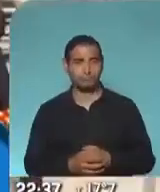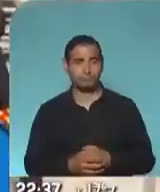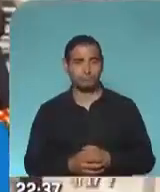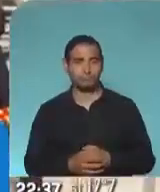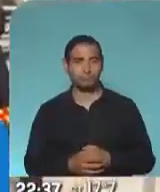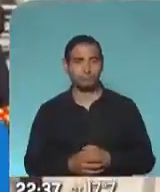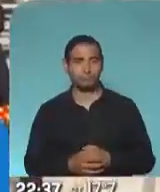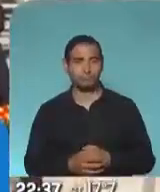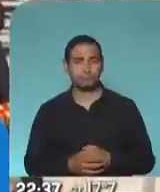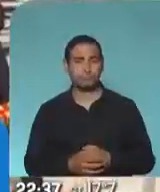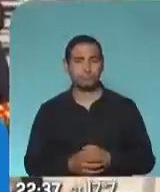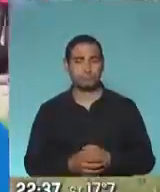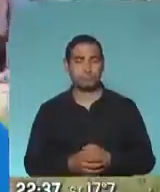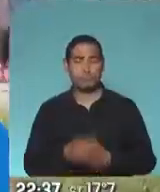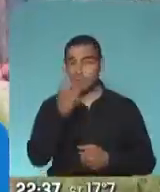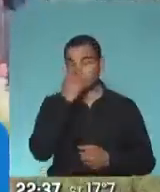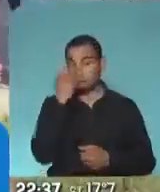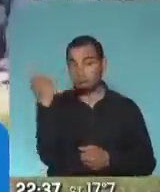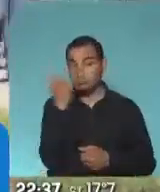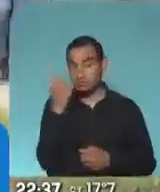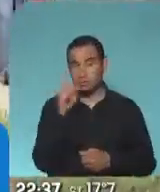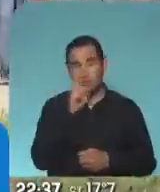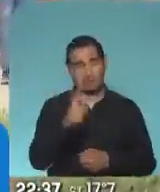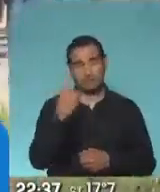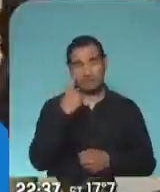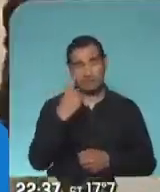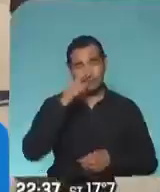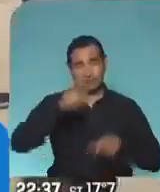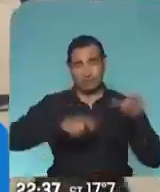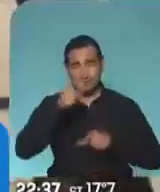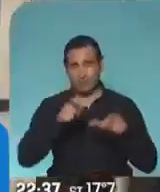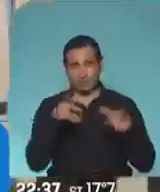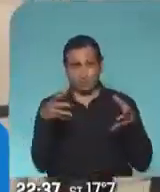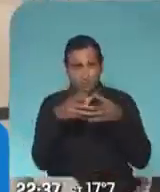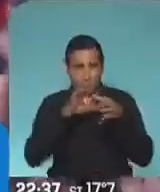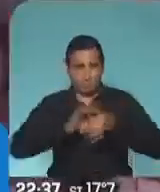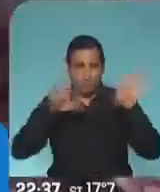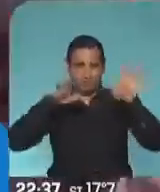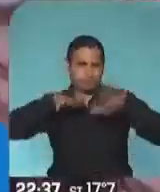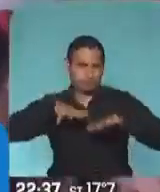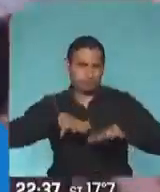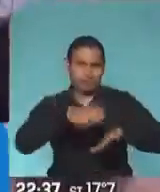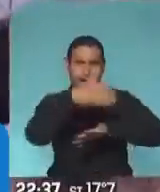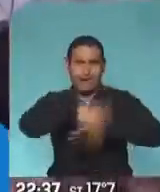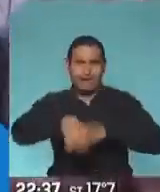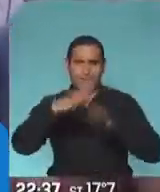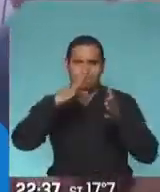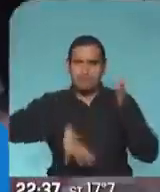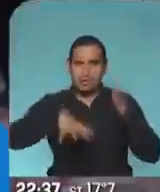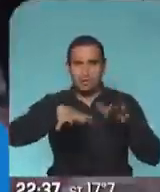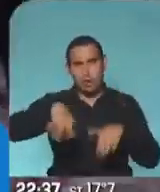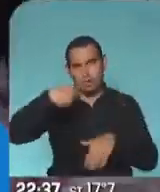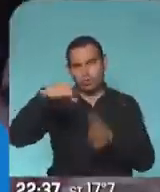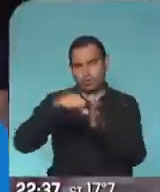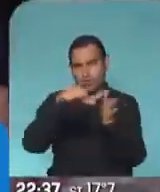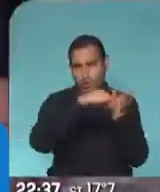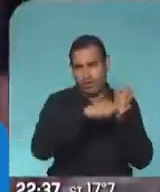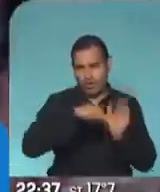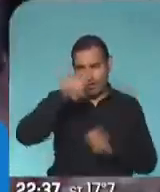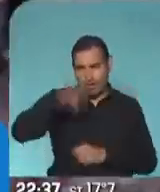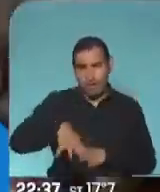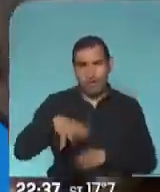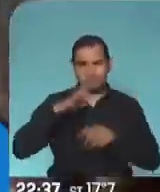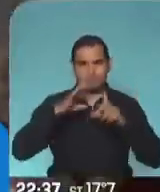En forma casi inmediata, miles de partidarios de la independencia salieron a las calles de Barcelona y otras ciudades catalanas